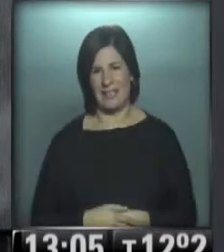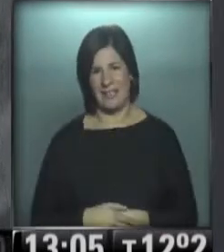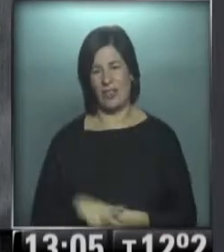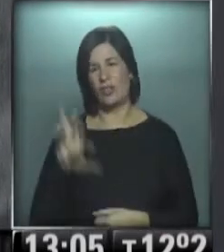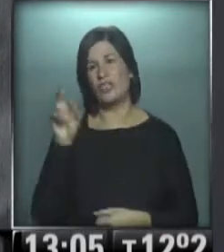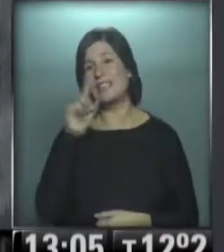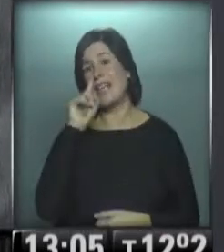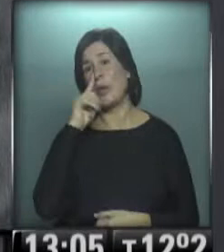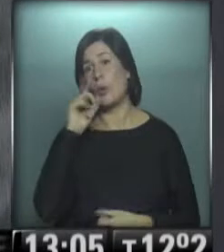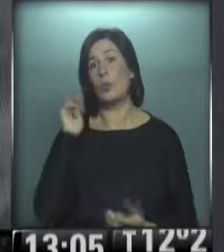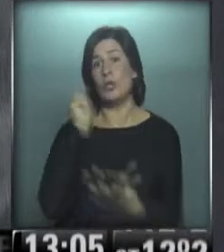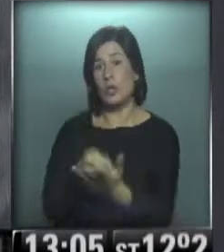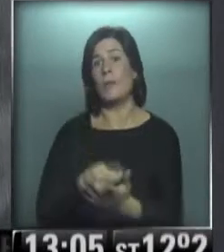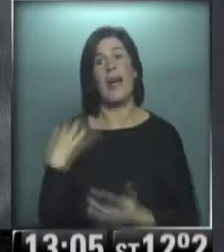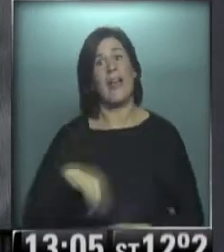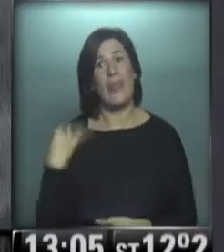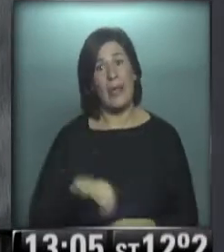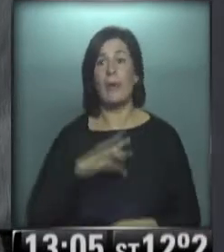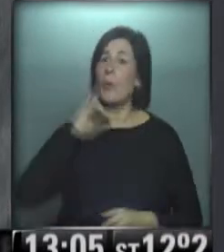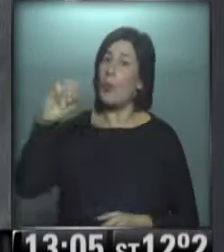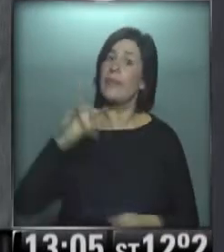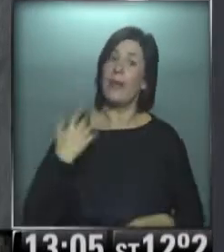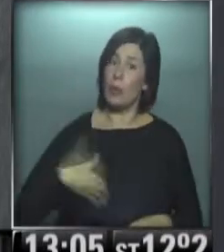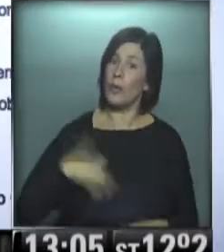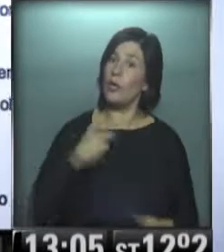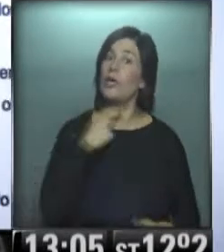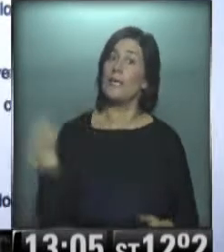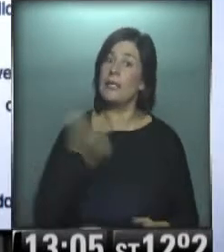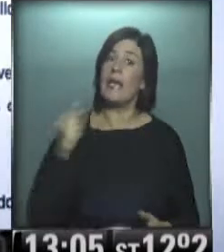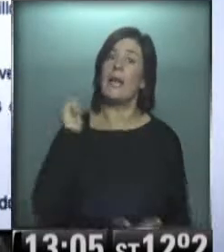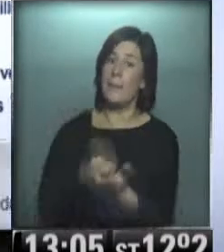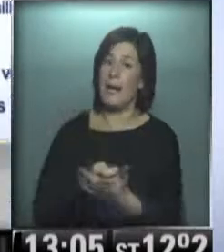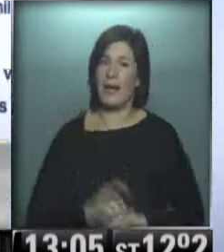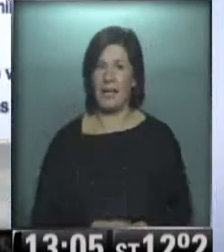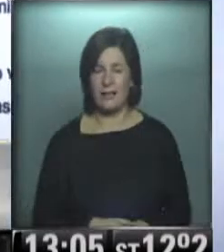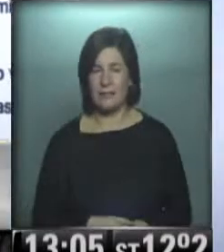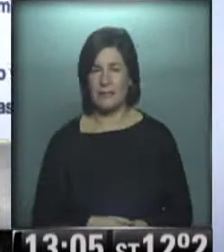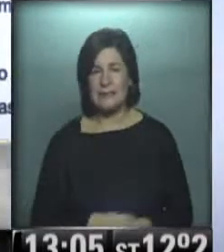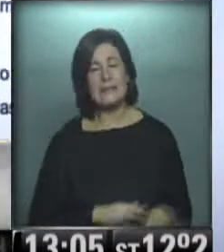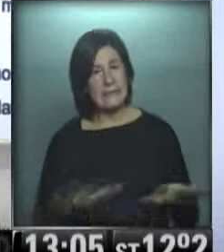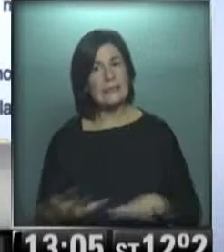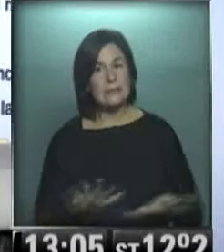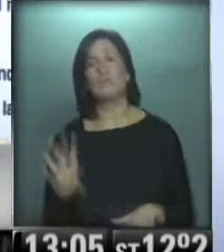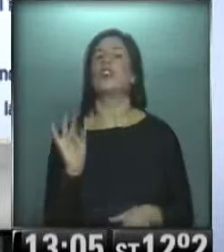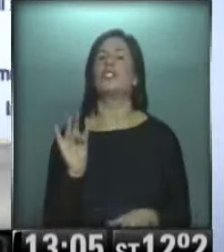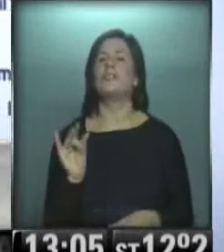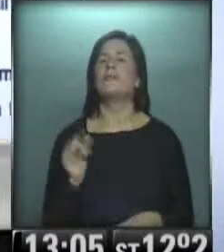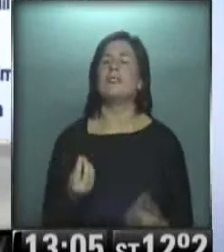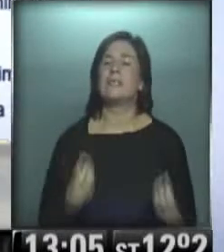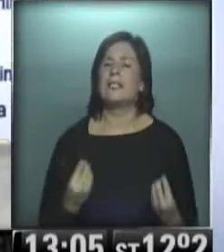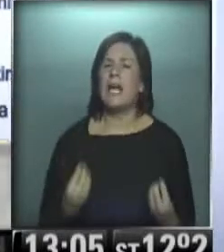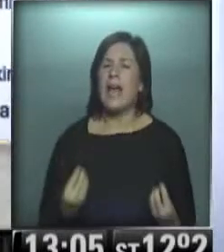pero ratificó la voluntad de pago del Estado. Bueno, el escenario que enfrenta es de una medida